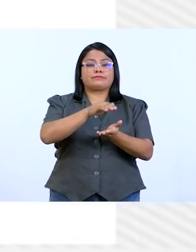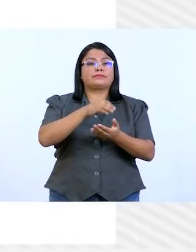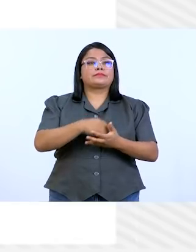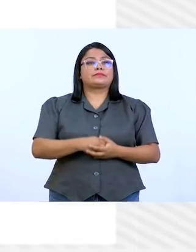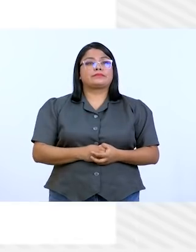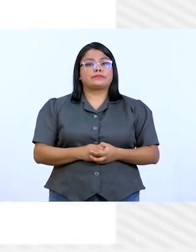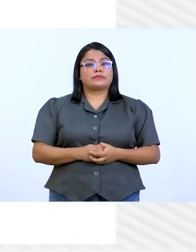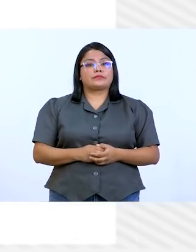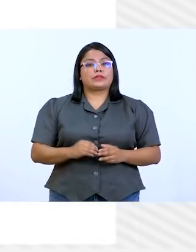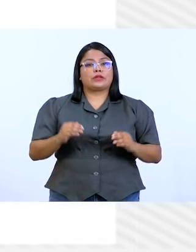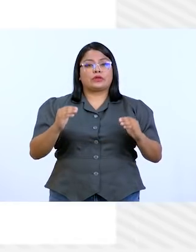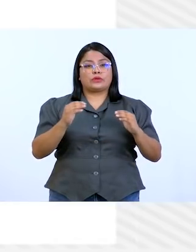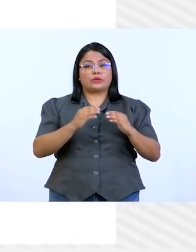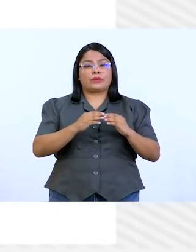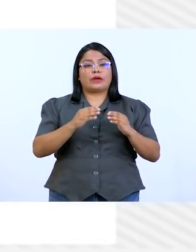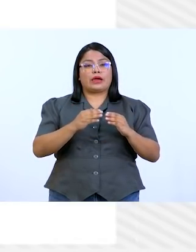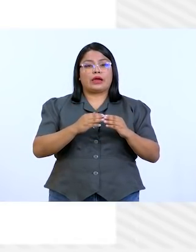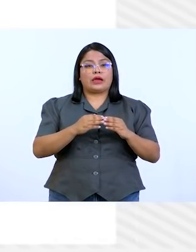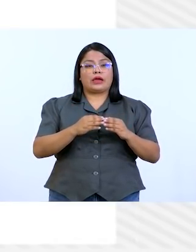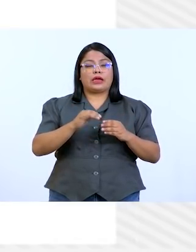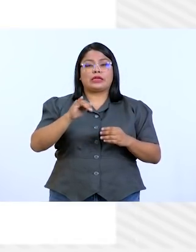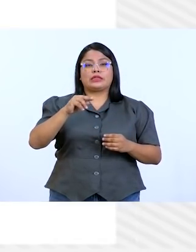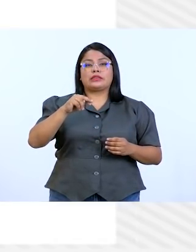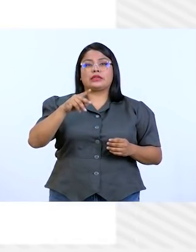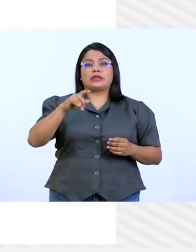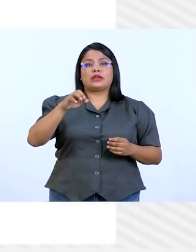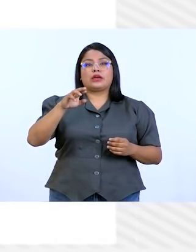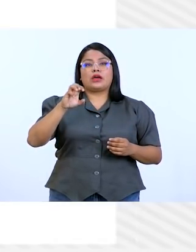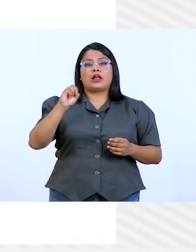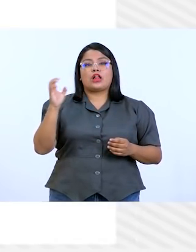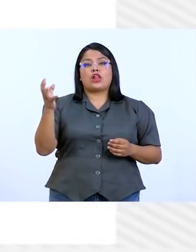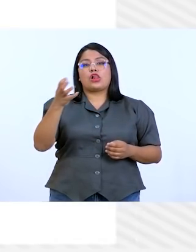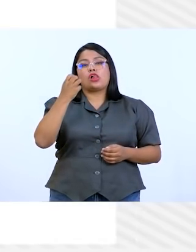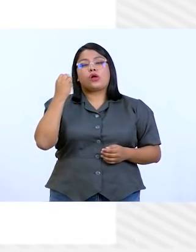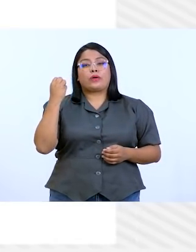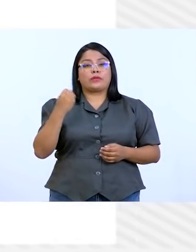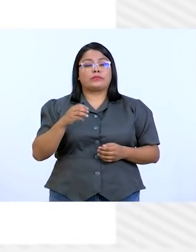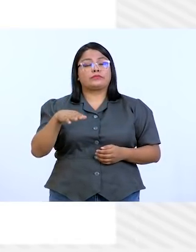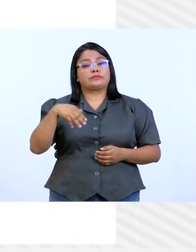de la unidad. También los indicadores de logro.